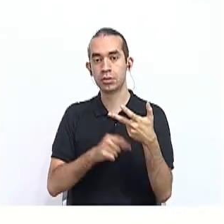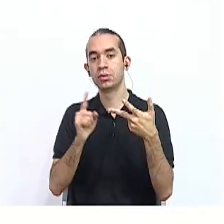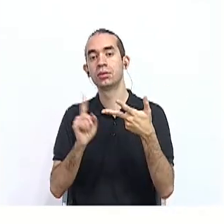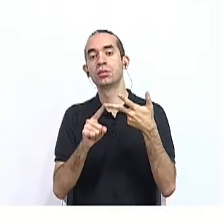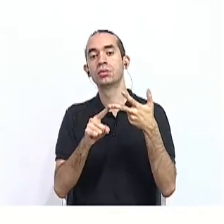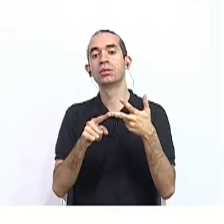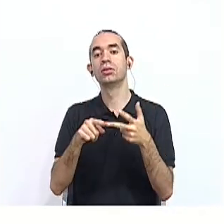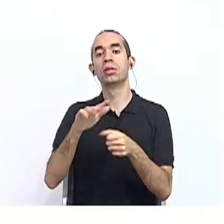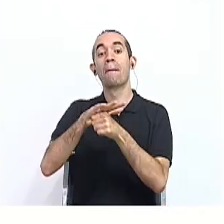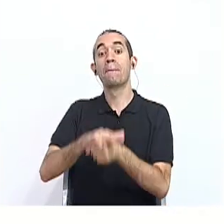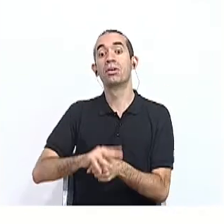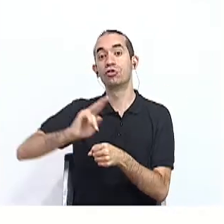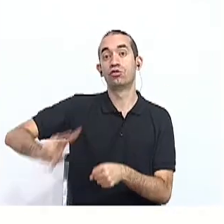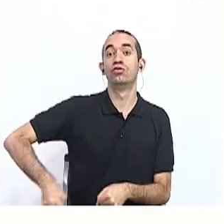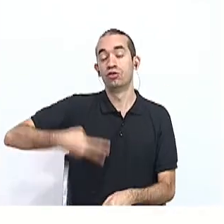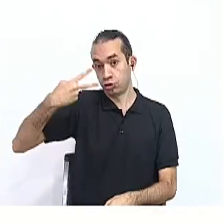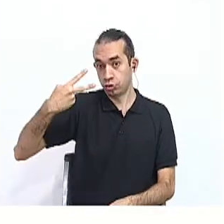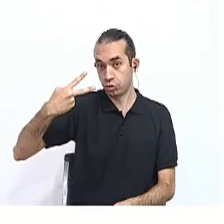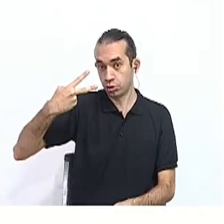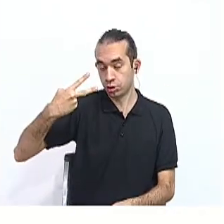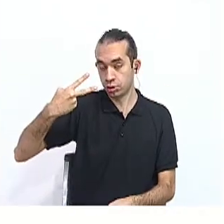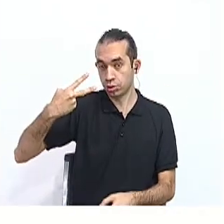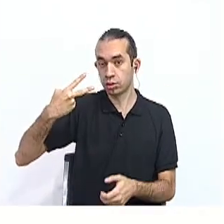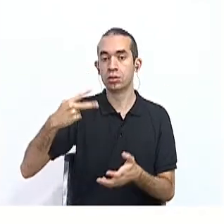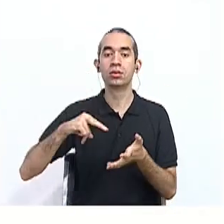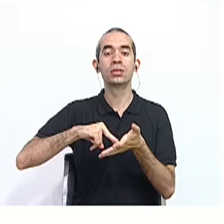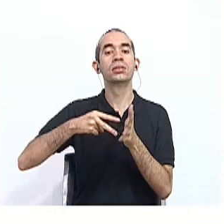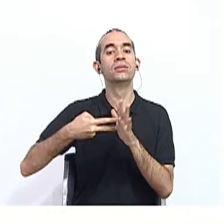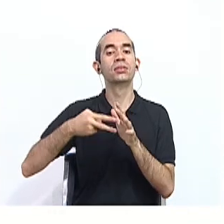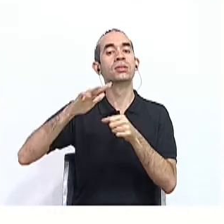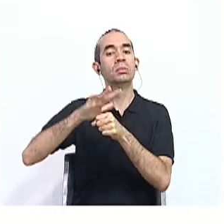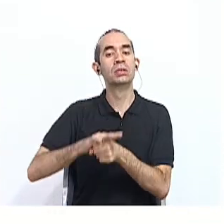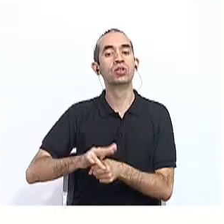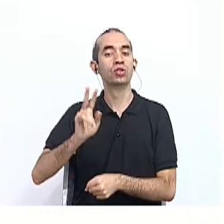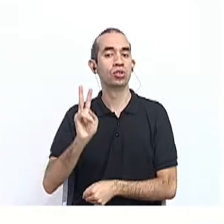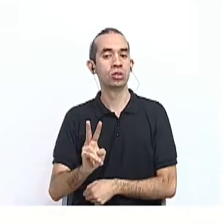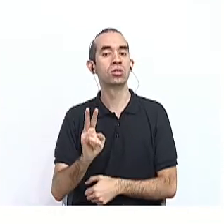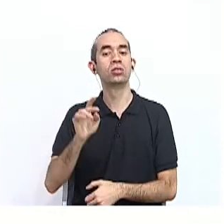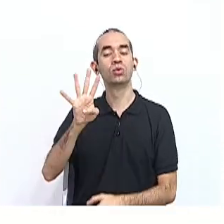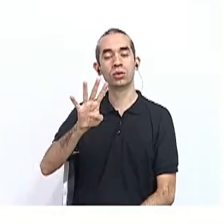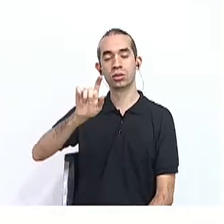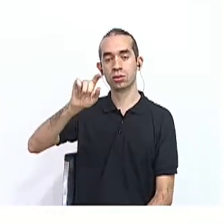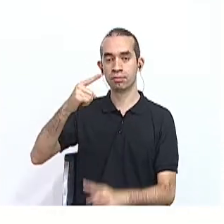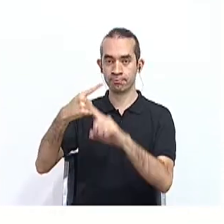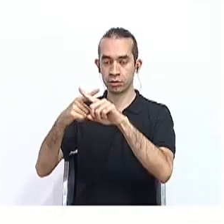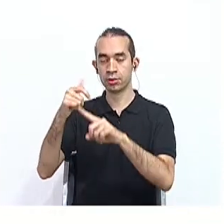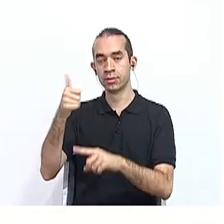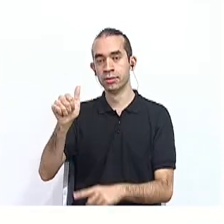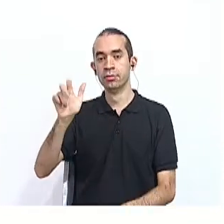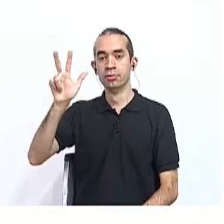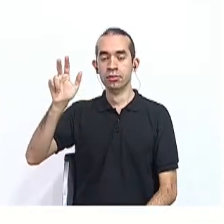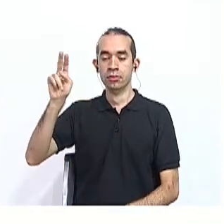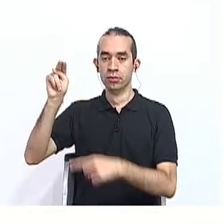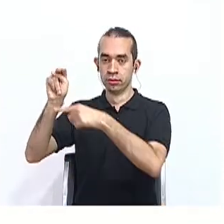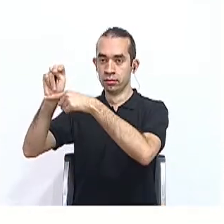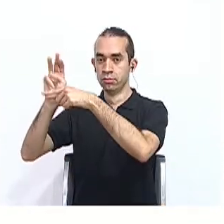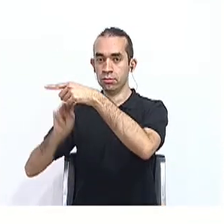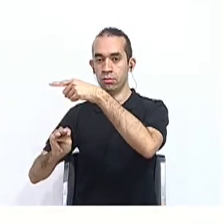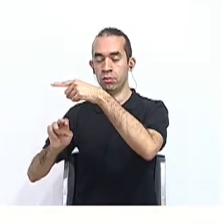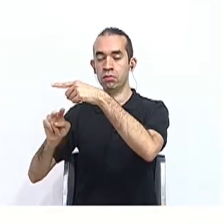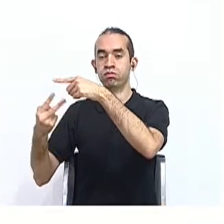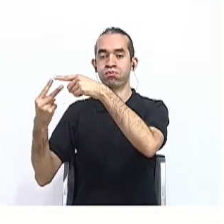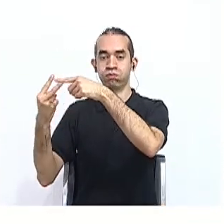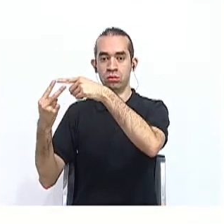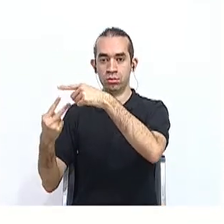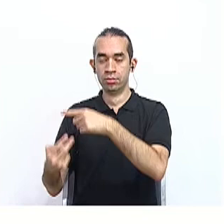ahora está duplicada. Es decir, tenemos una presión 2 de 4 por 10 a la 3 newton por metro